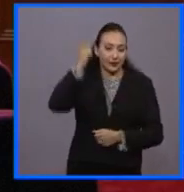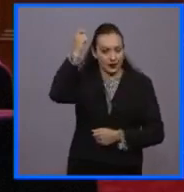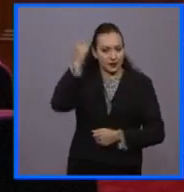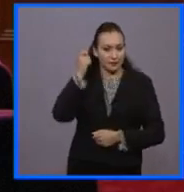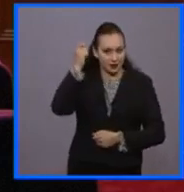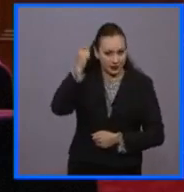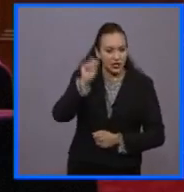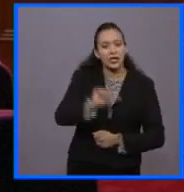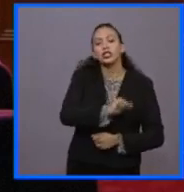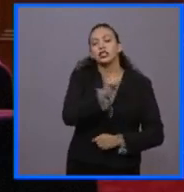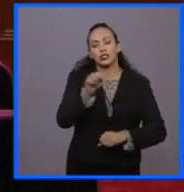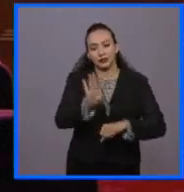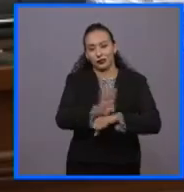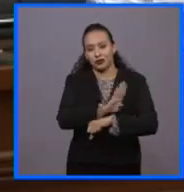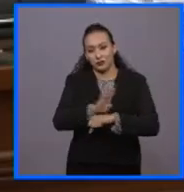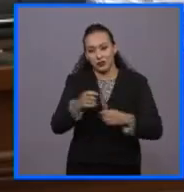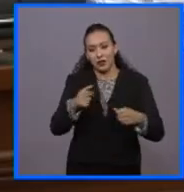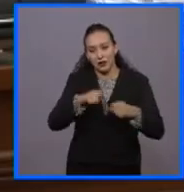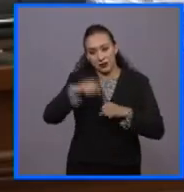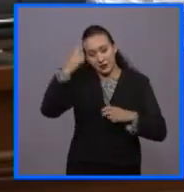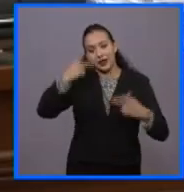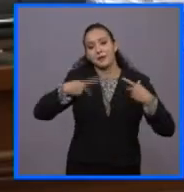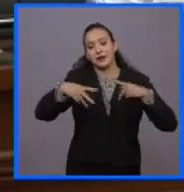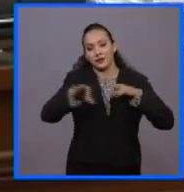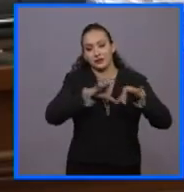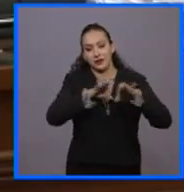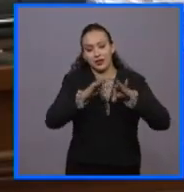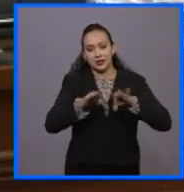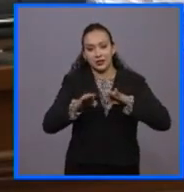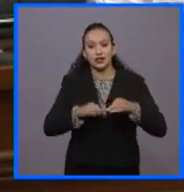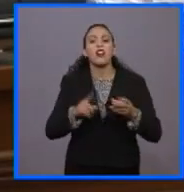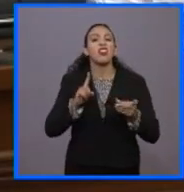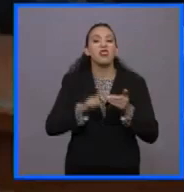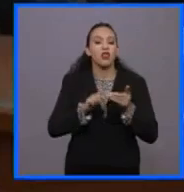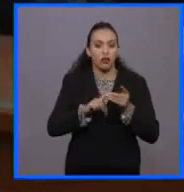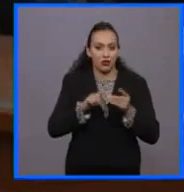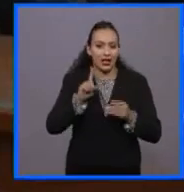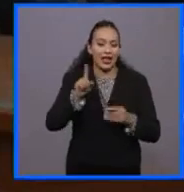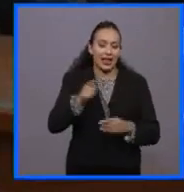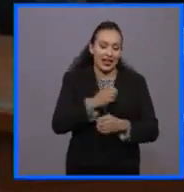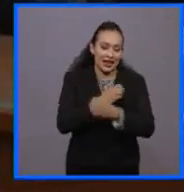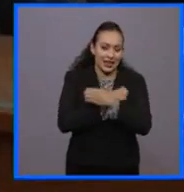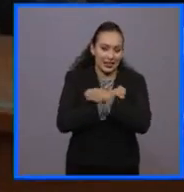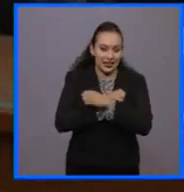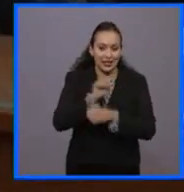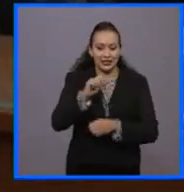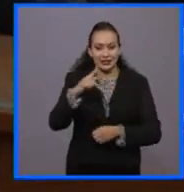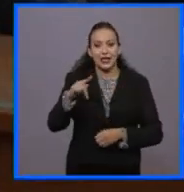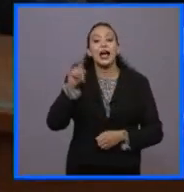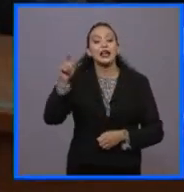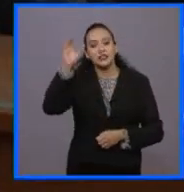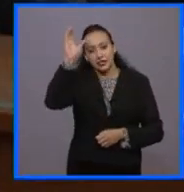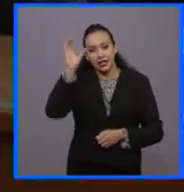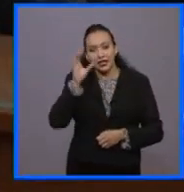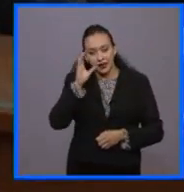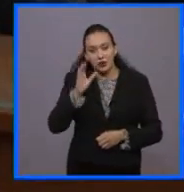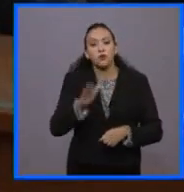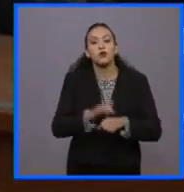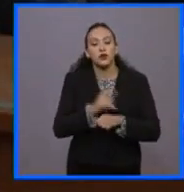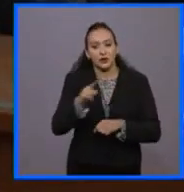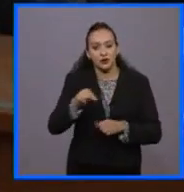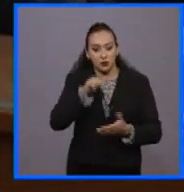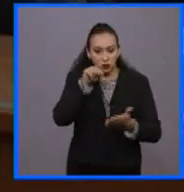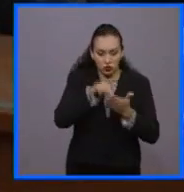y otros beneficios sociales para los trabajadores de la educación pública de Coahuila, relativas a las cantidades que las entidades,